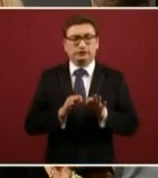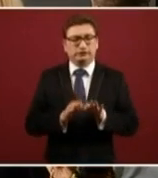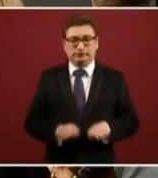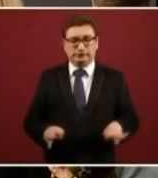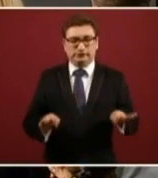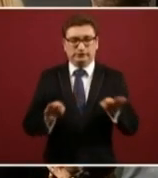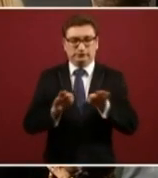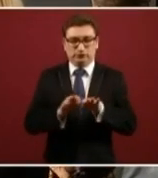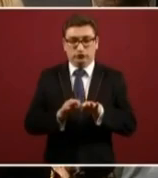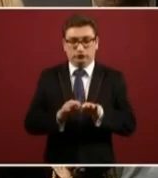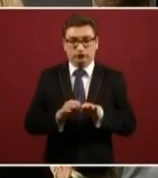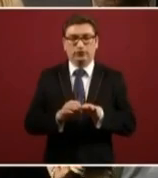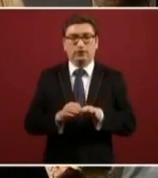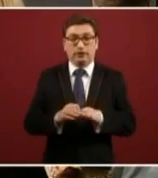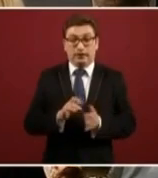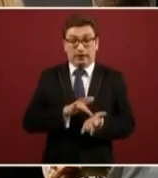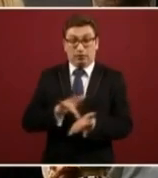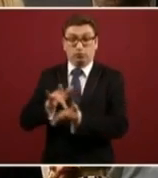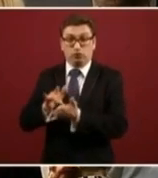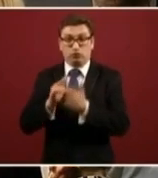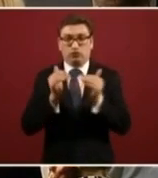antes el apoyo se quedaba arriba.